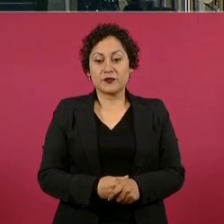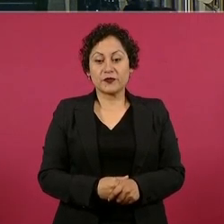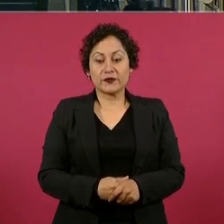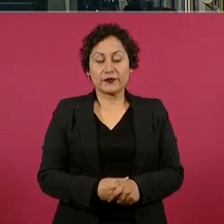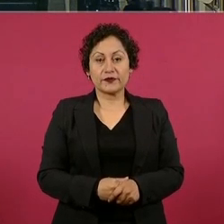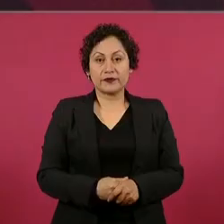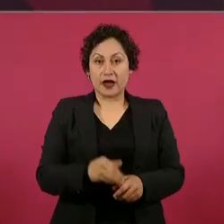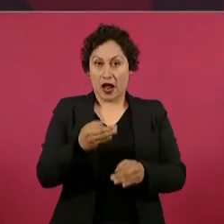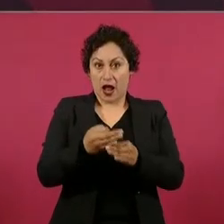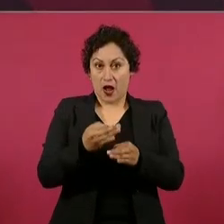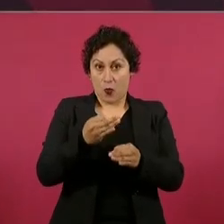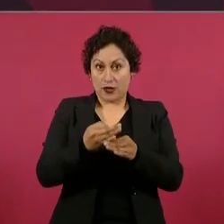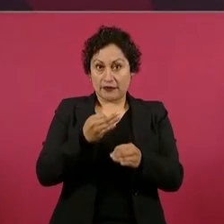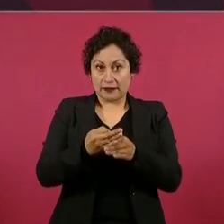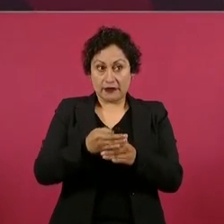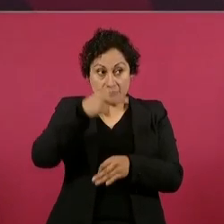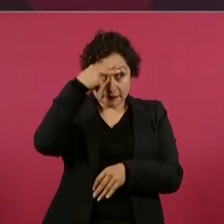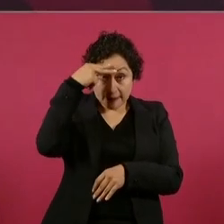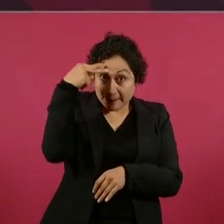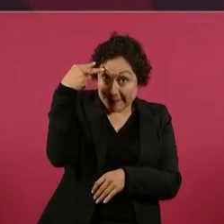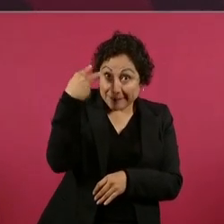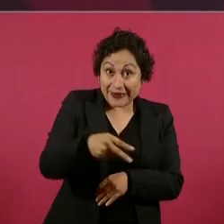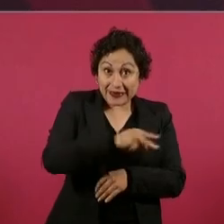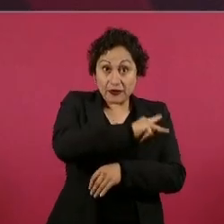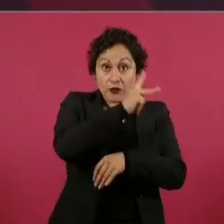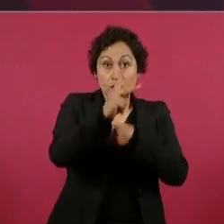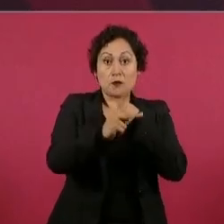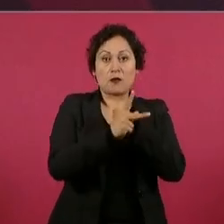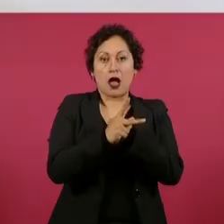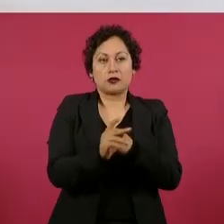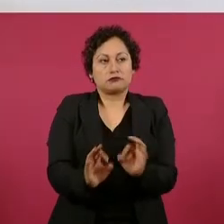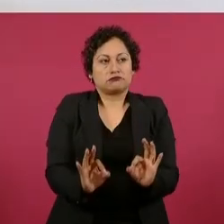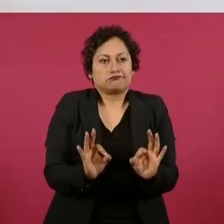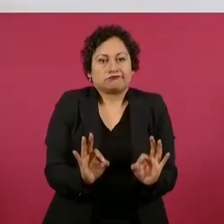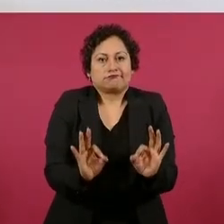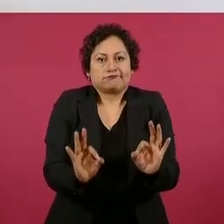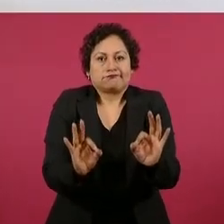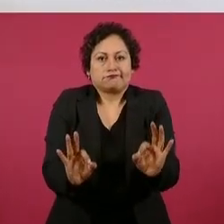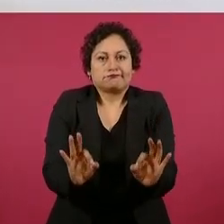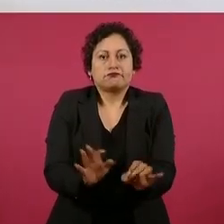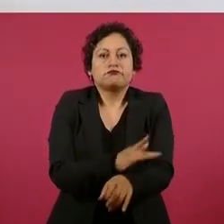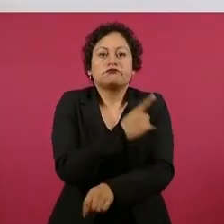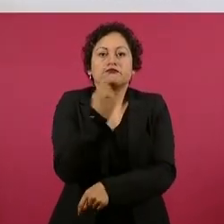en un buen momento en el país. Está muy bien la economía,